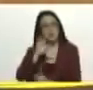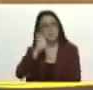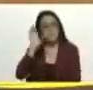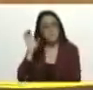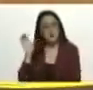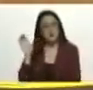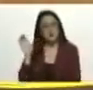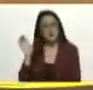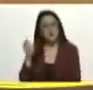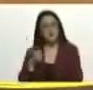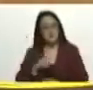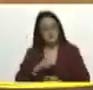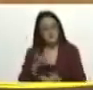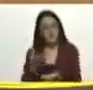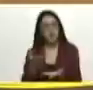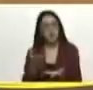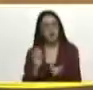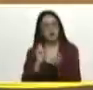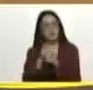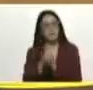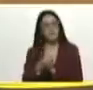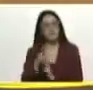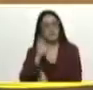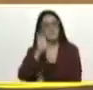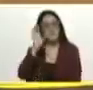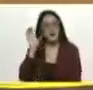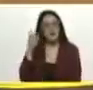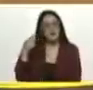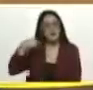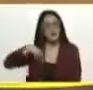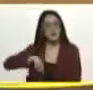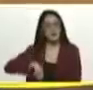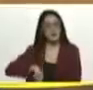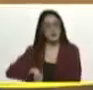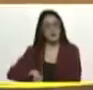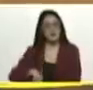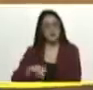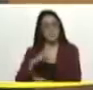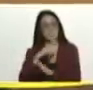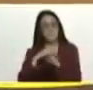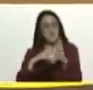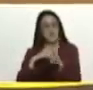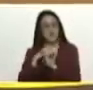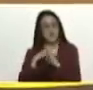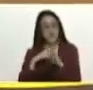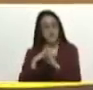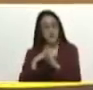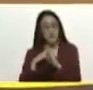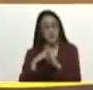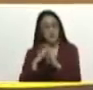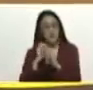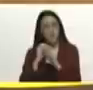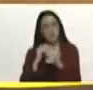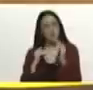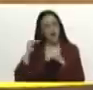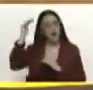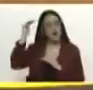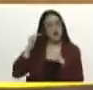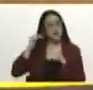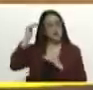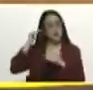les ha concedido la oportunidad de convertirse en países de ingresos medios o de alto nivel de ingresos.